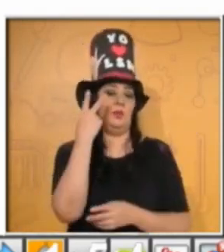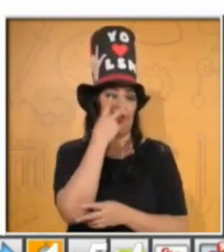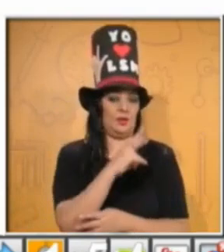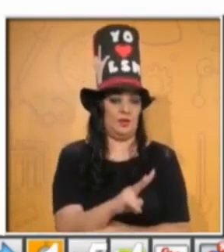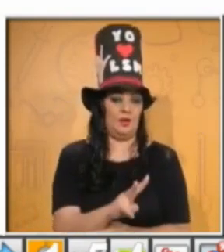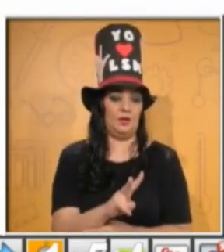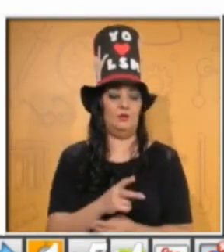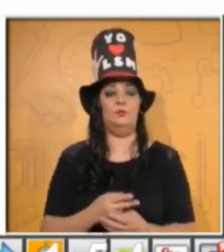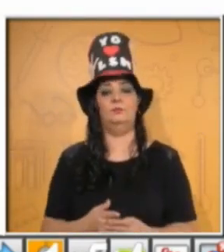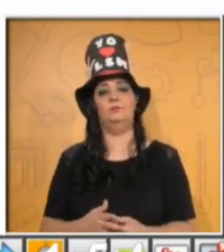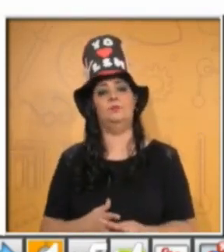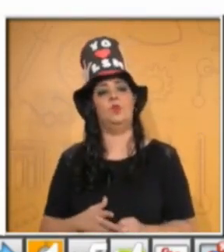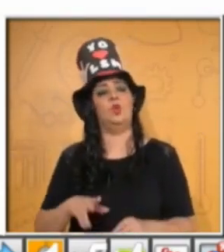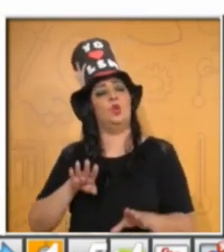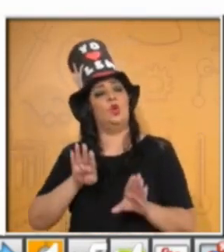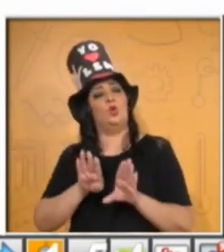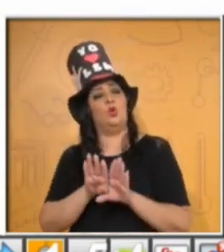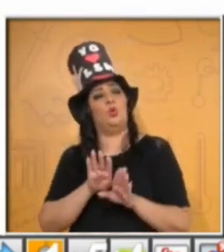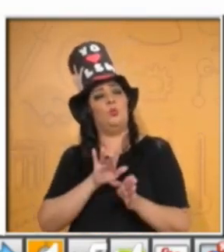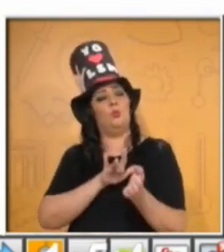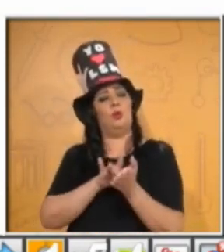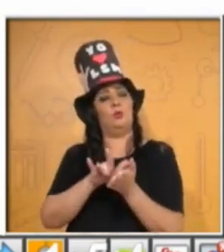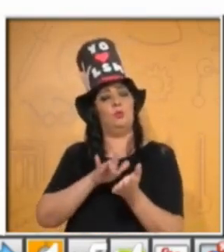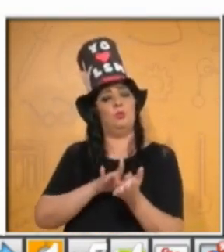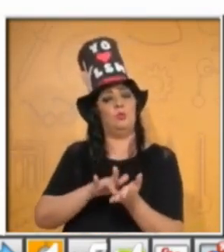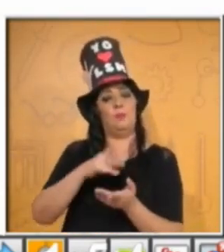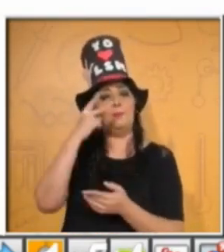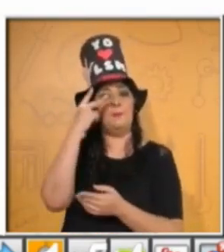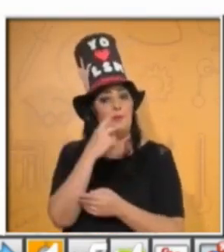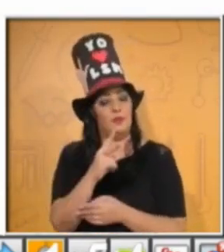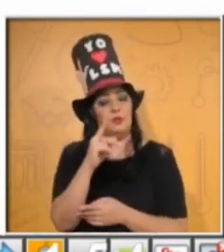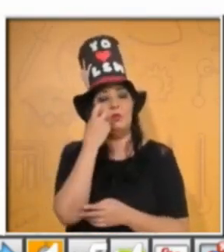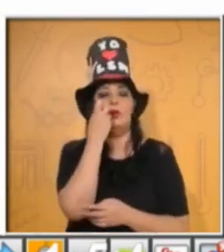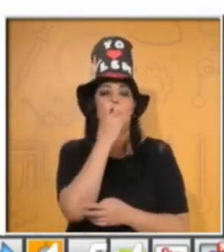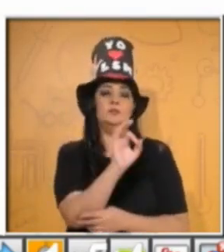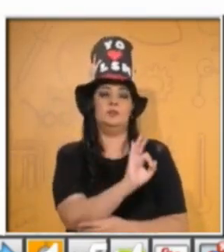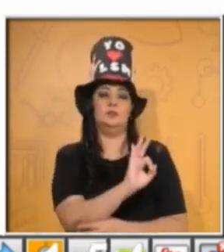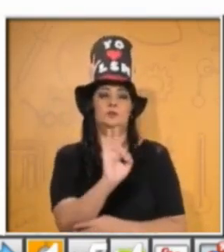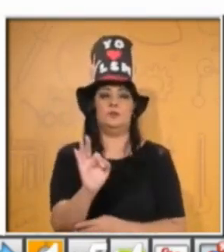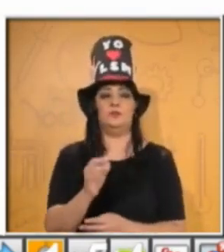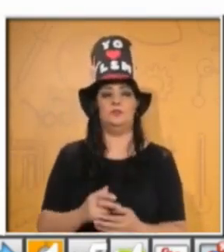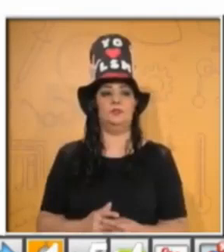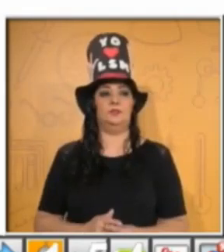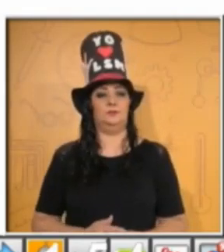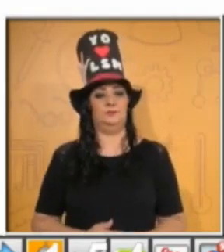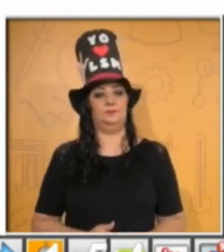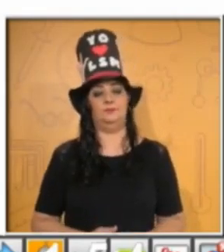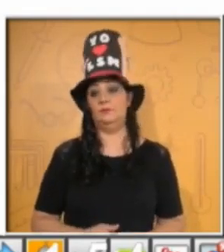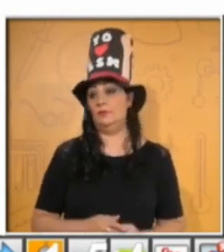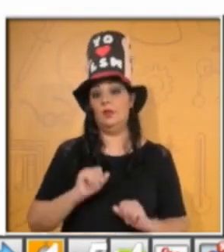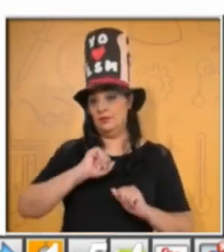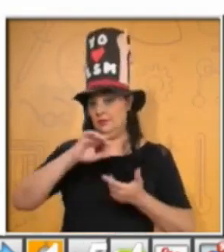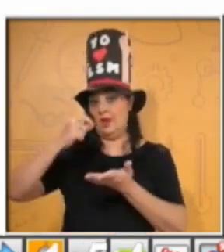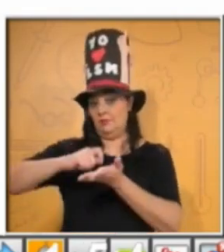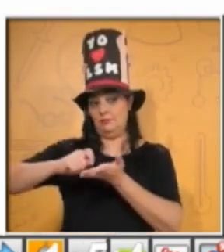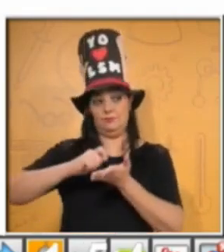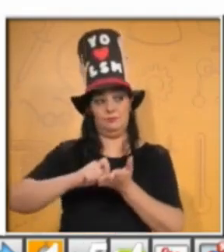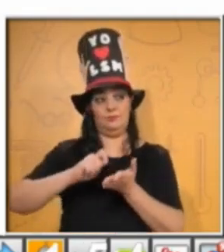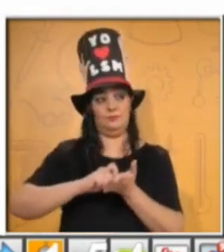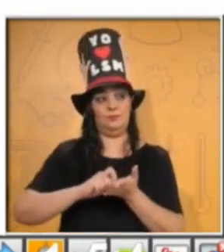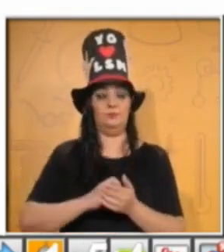cómo intervino México durante este periodo, ¿verdad? Claro. ¿Ya lo registraron allá en casa?